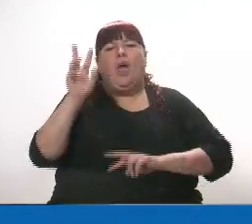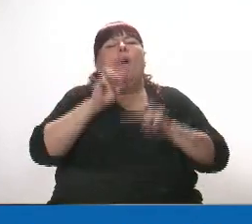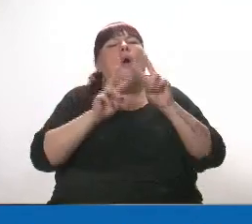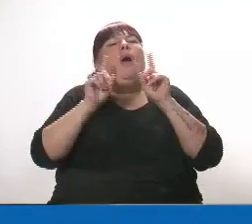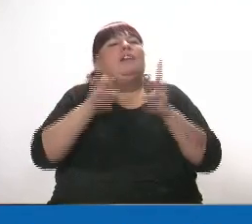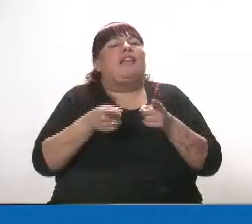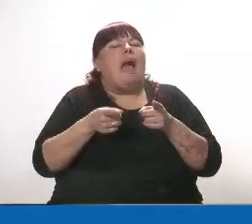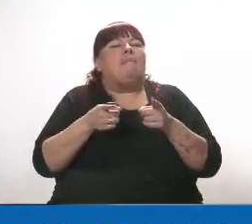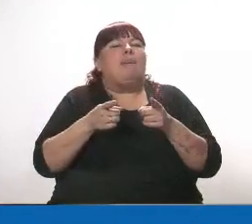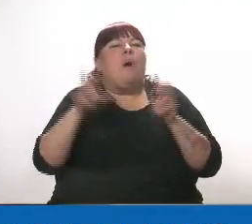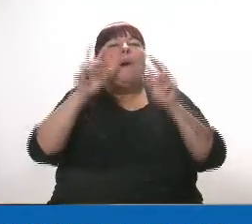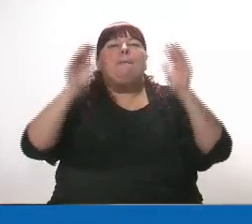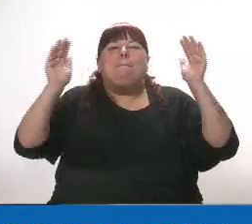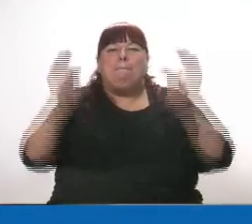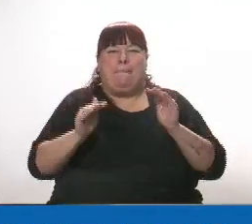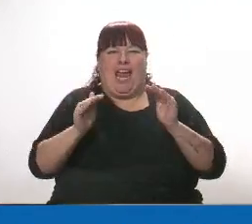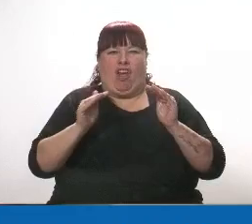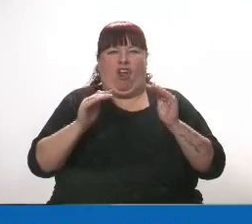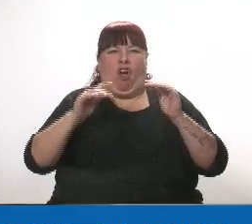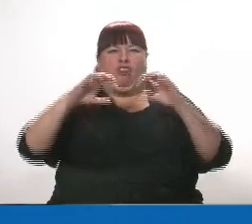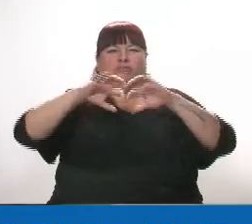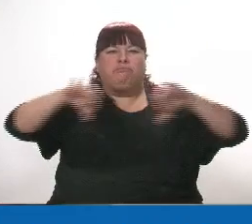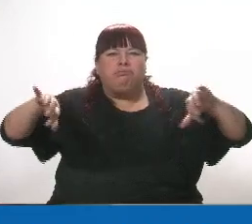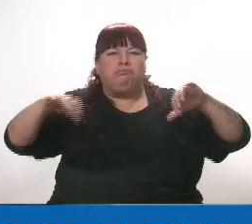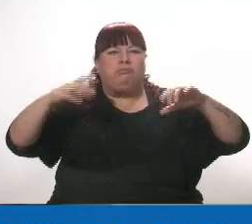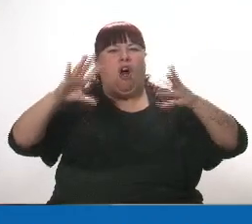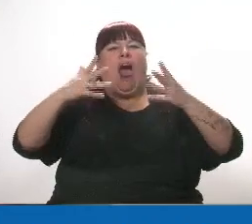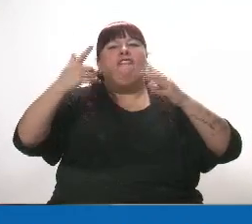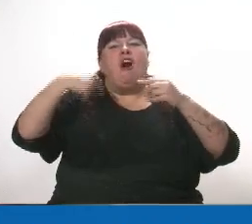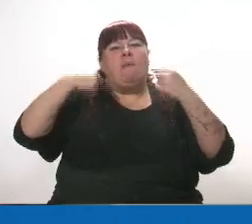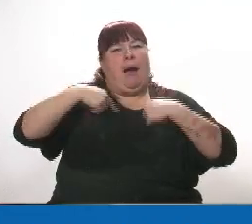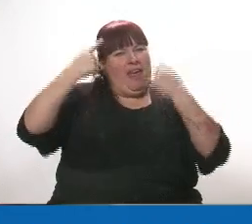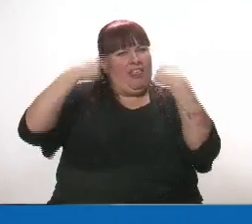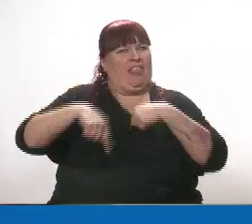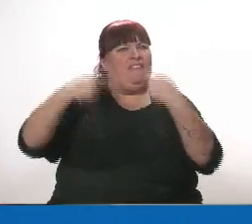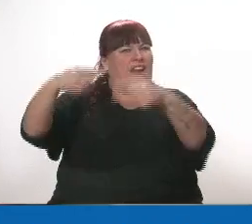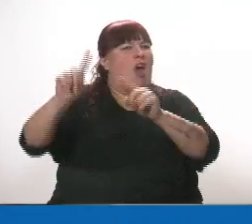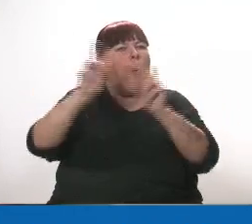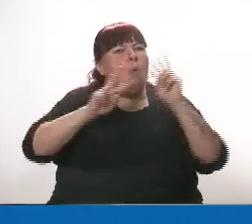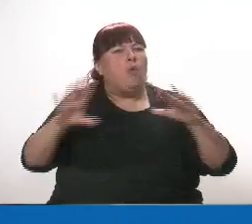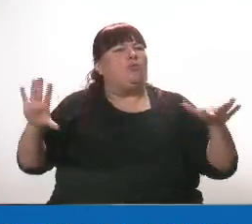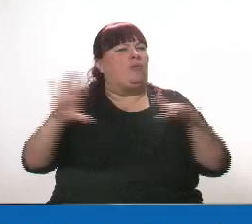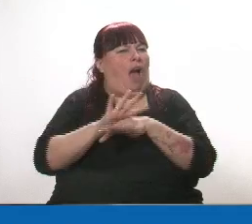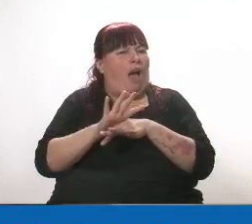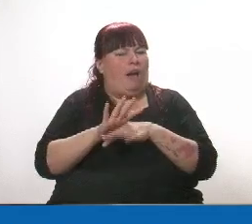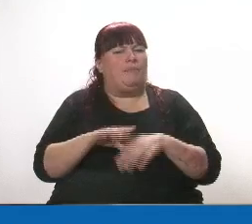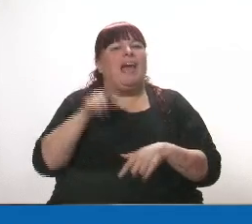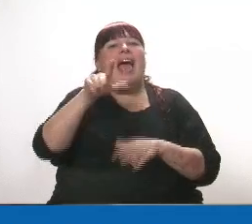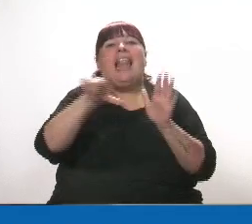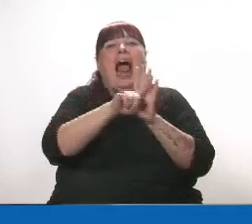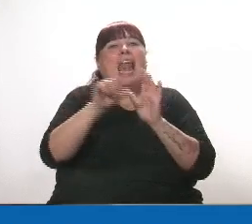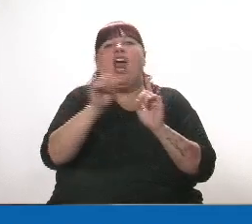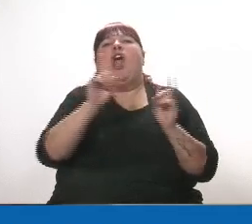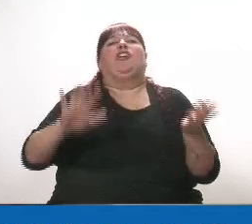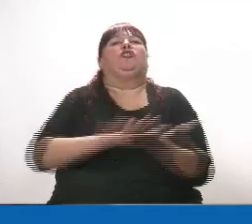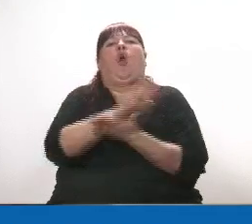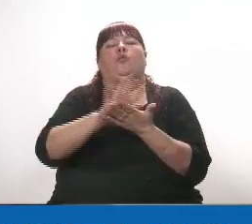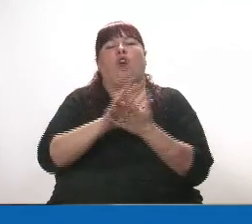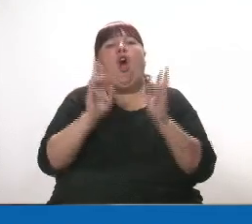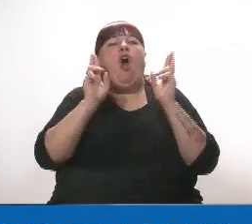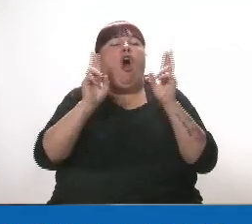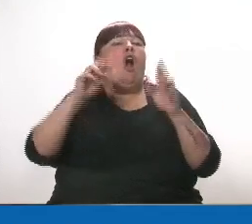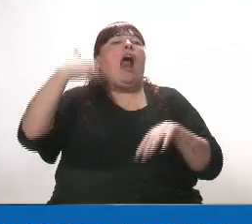de achicar esa brecha o esa disociación que hay entonces esta ley no resuelve eso Ojalá seamos capaces